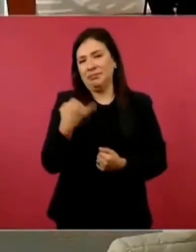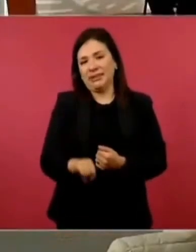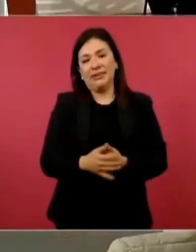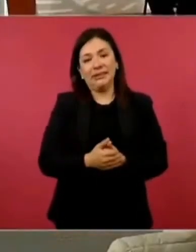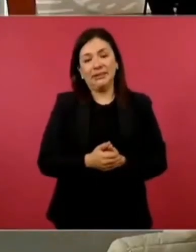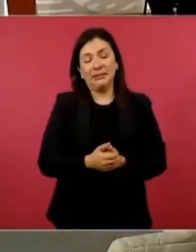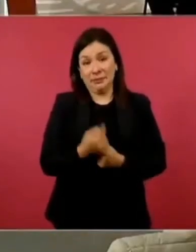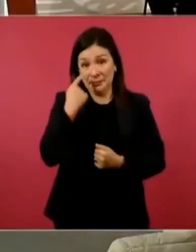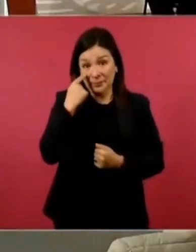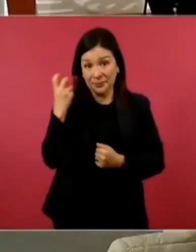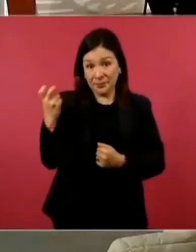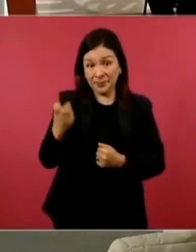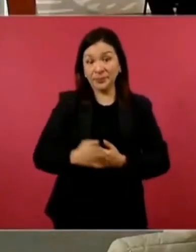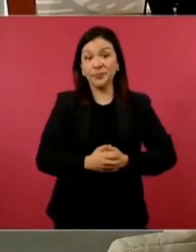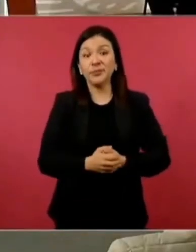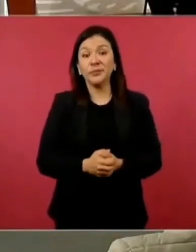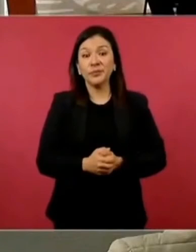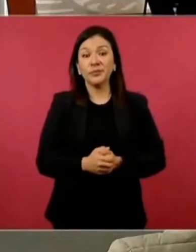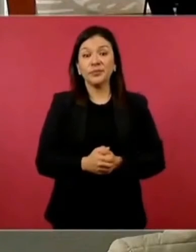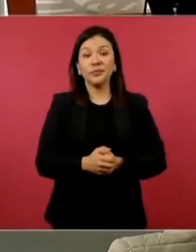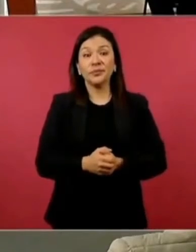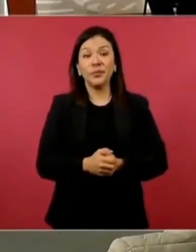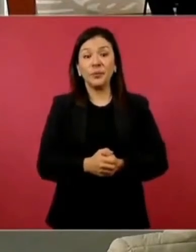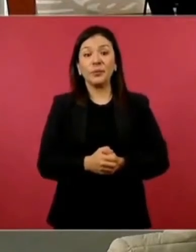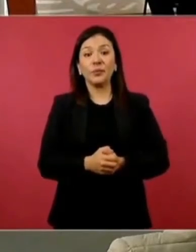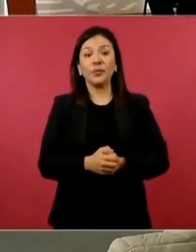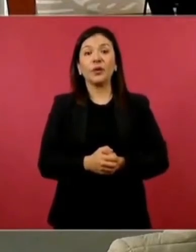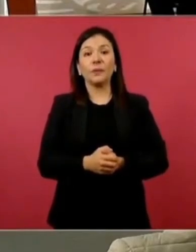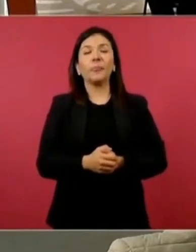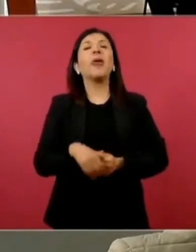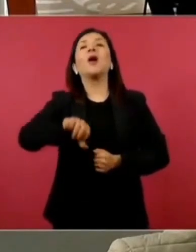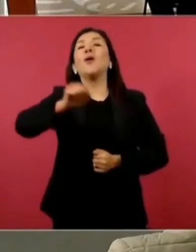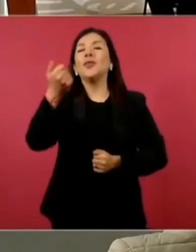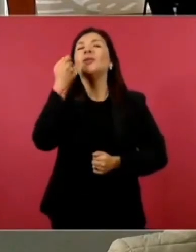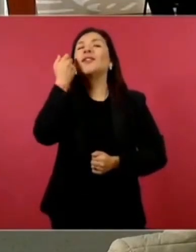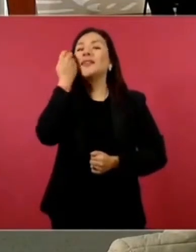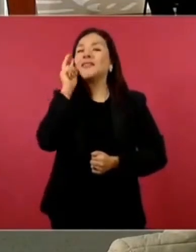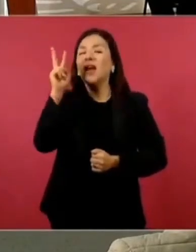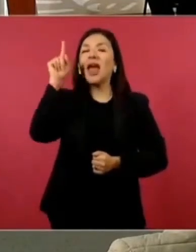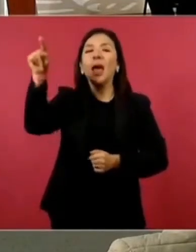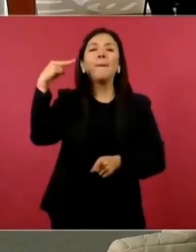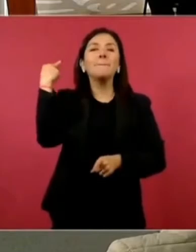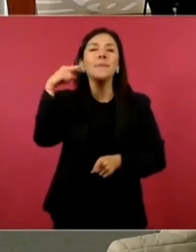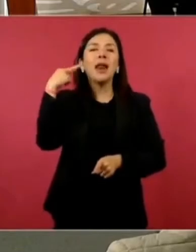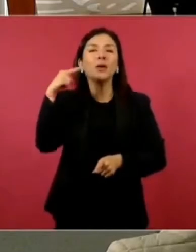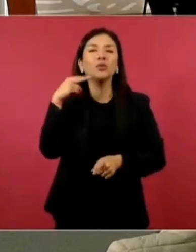Ahí está el resultado. Y ponlo de Veracruz,